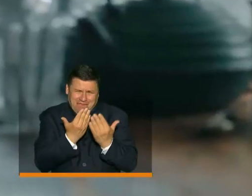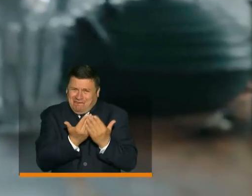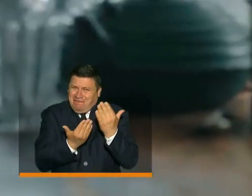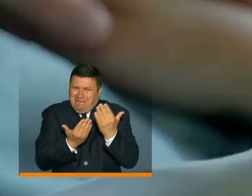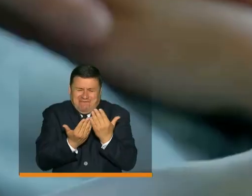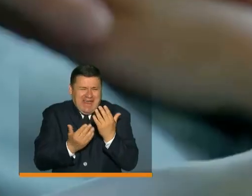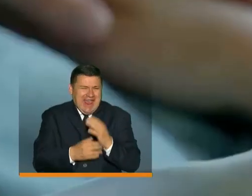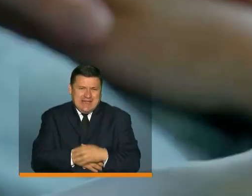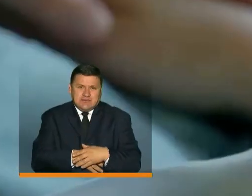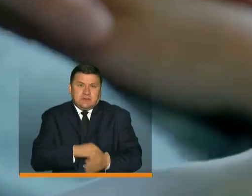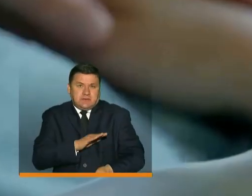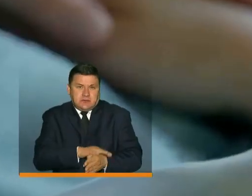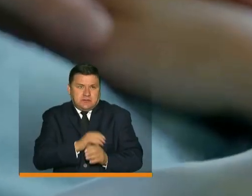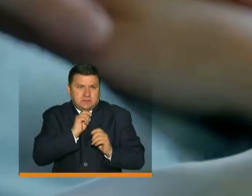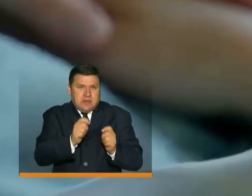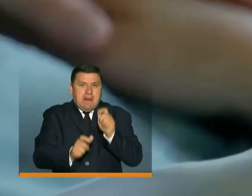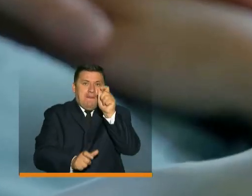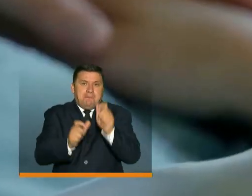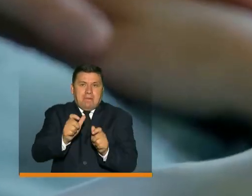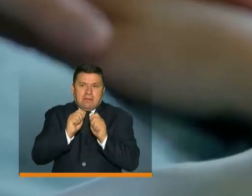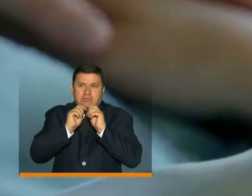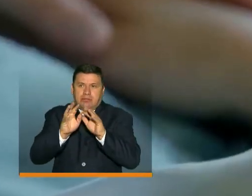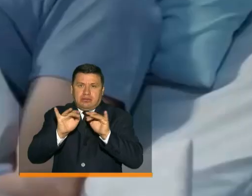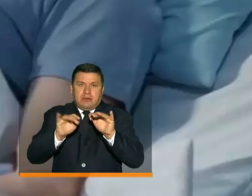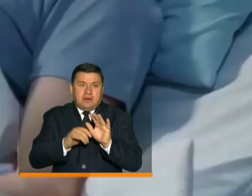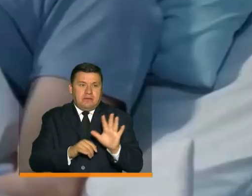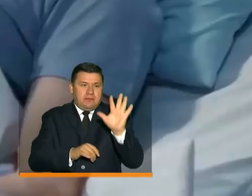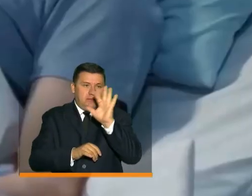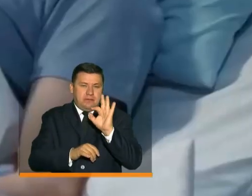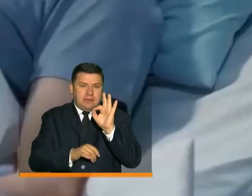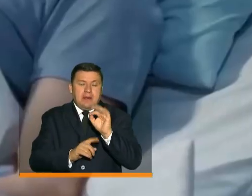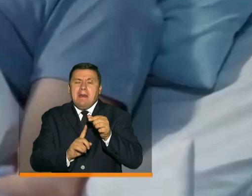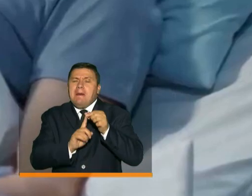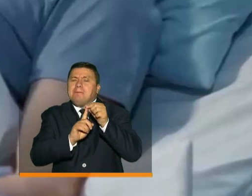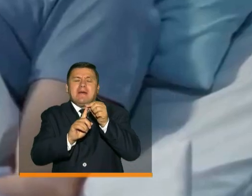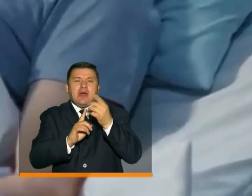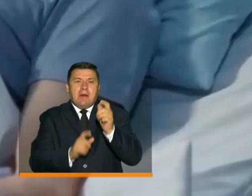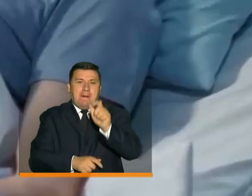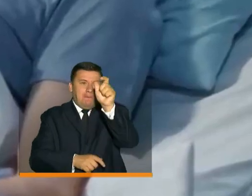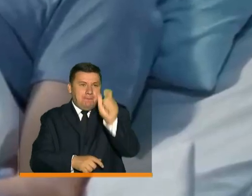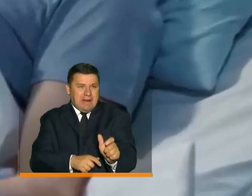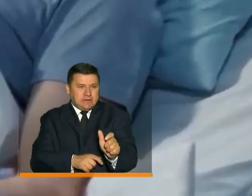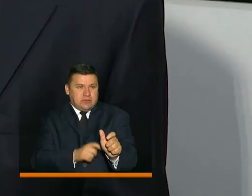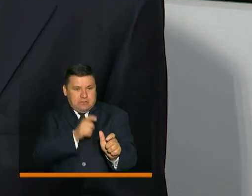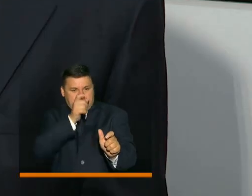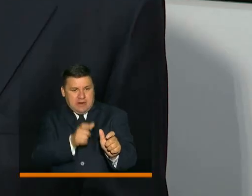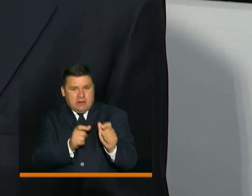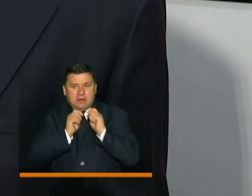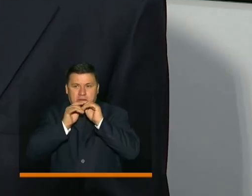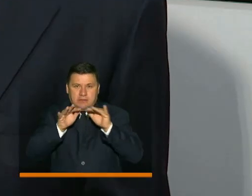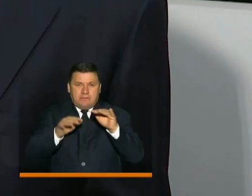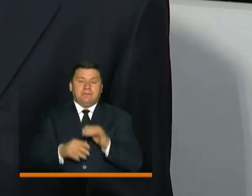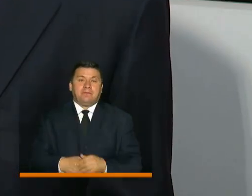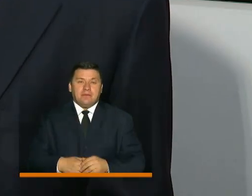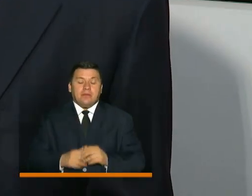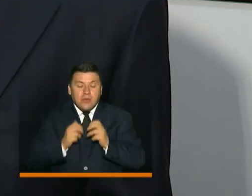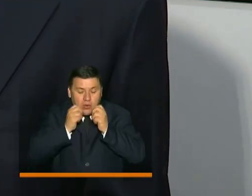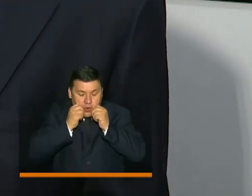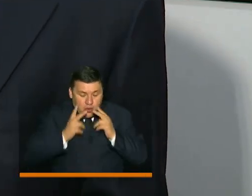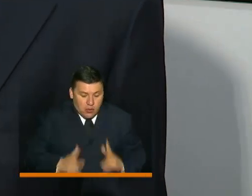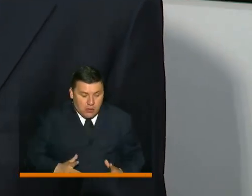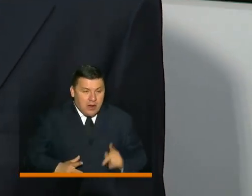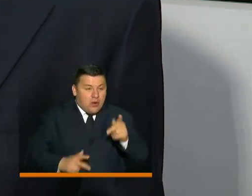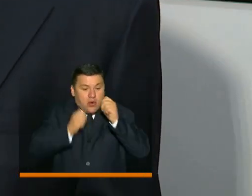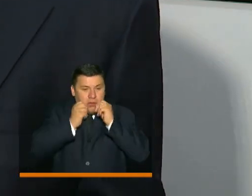fácilmente y de manera continua entre las personas. El virus se propaga principalmente de persona a persona. Va de humano a humano. Los